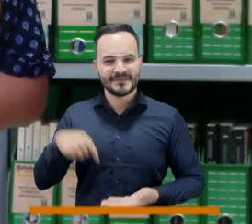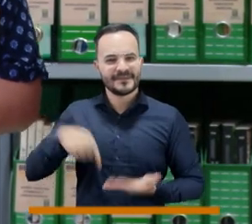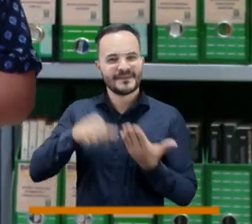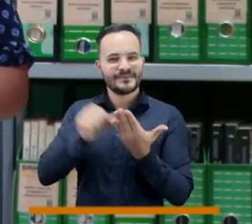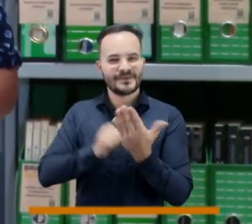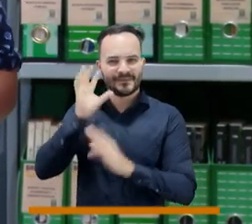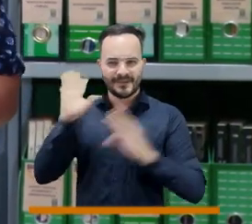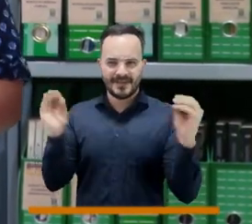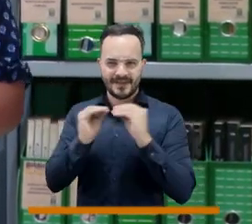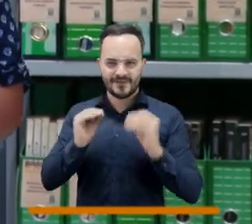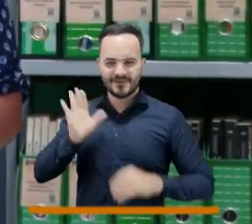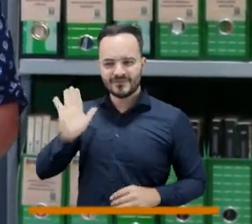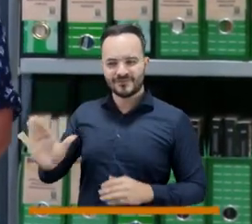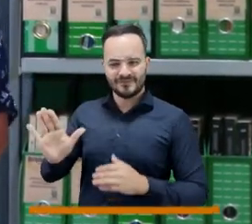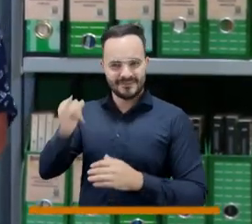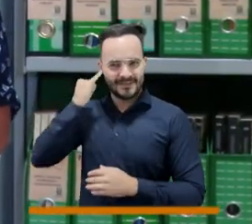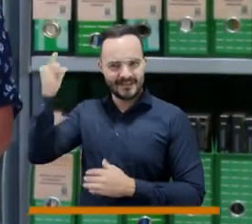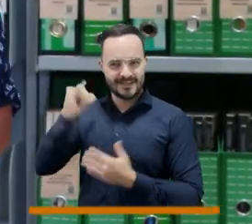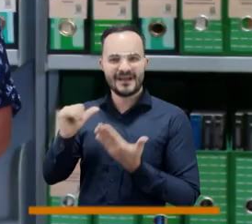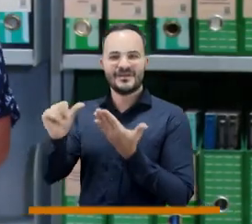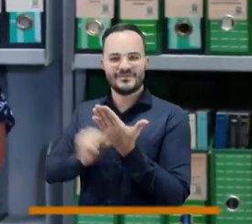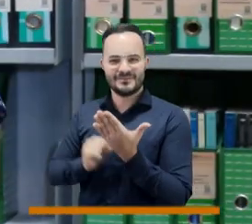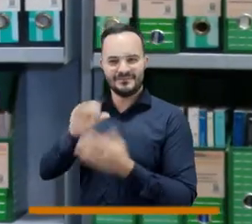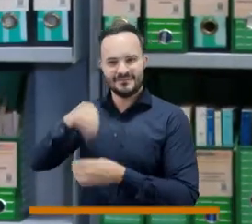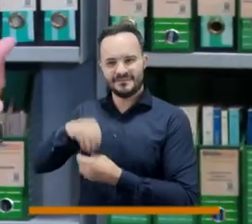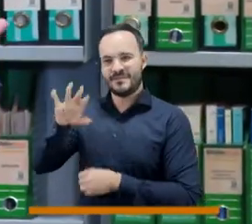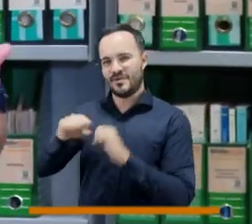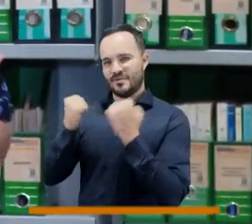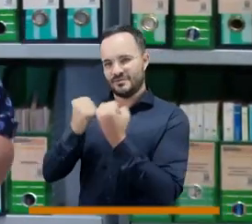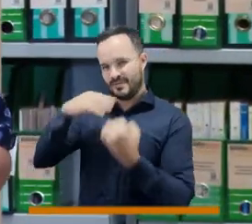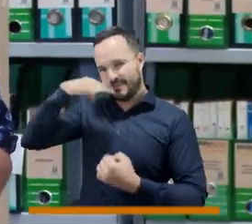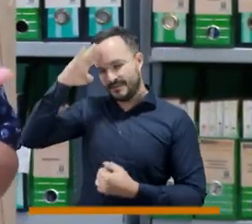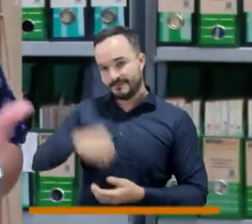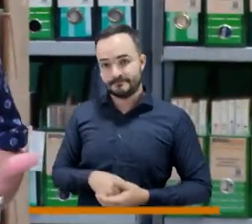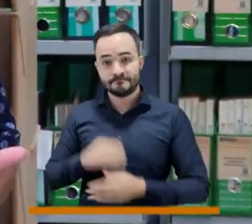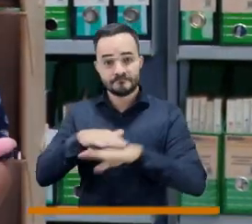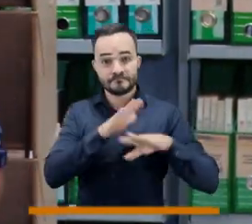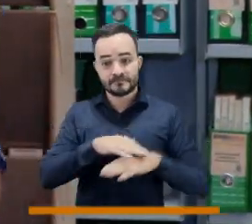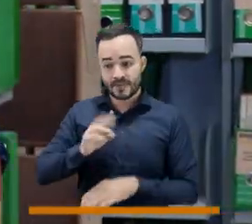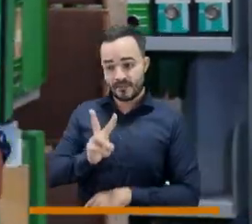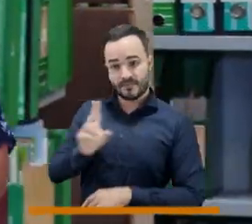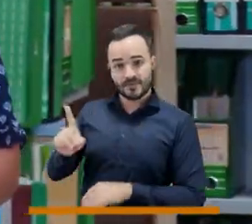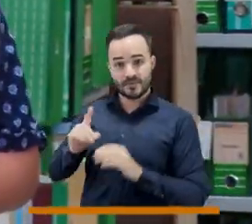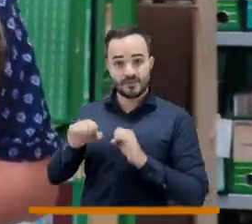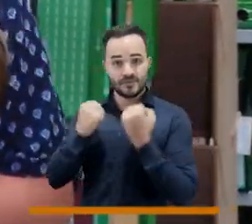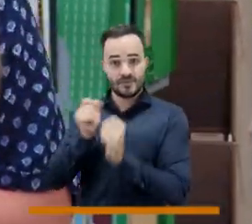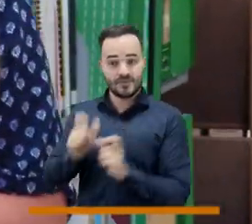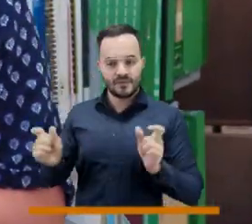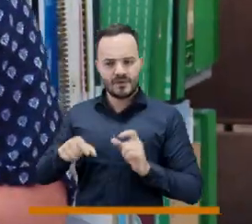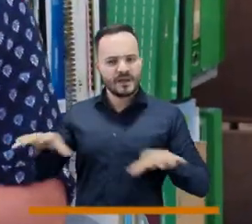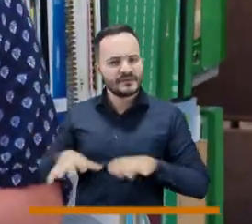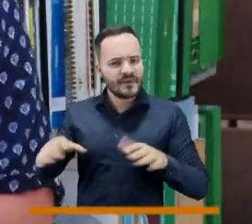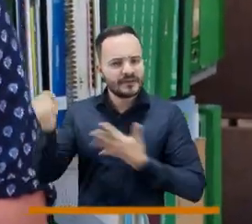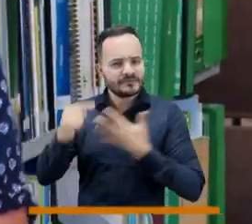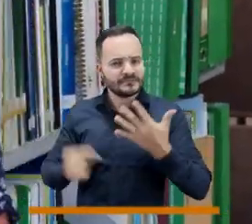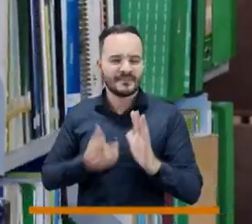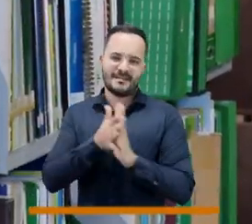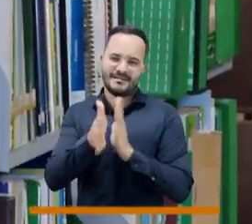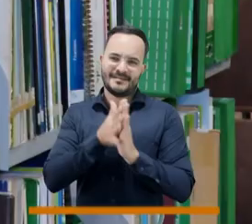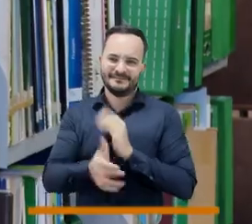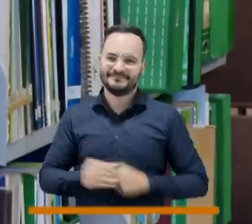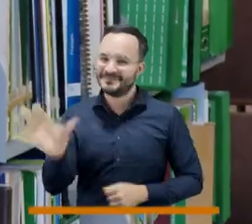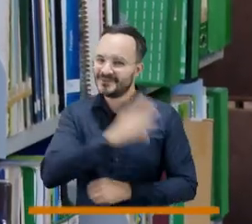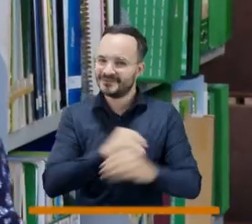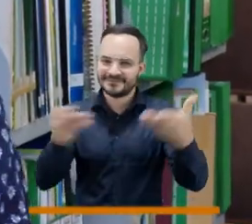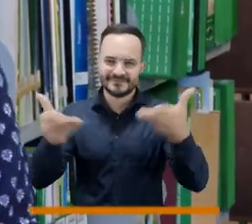Hola, bienvenidos a De Acuerdo, el informativo del Consejo de Medellín. Hoy les contaremos las actividades que realizaron los 21 concejales del Distrito